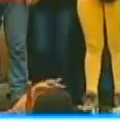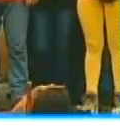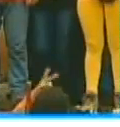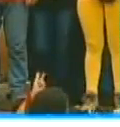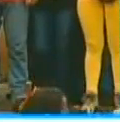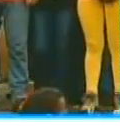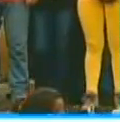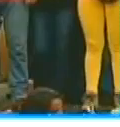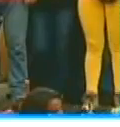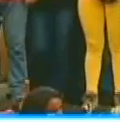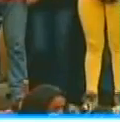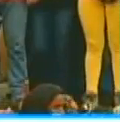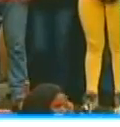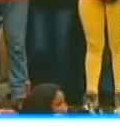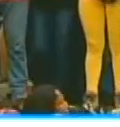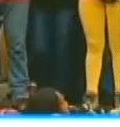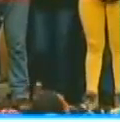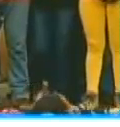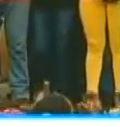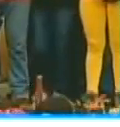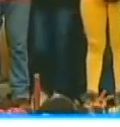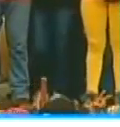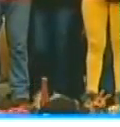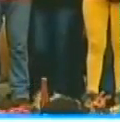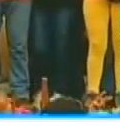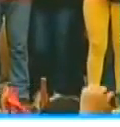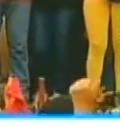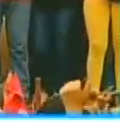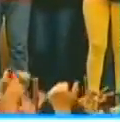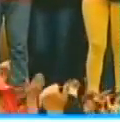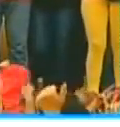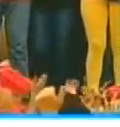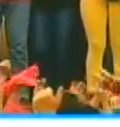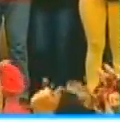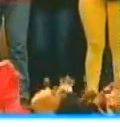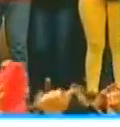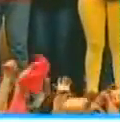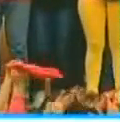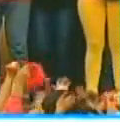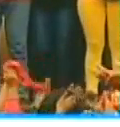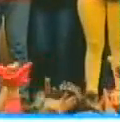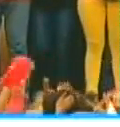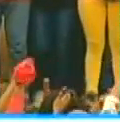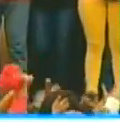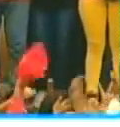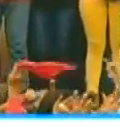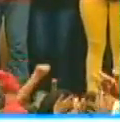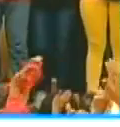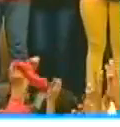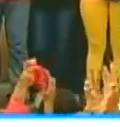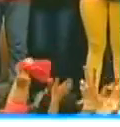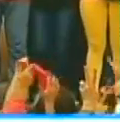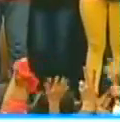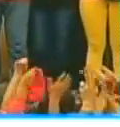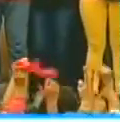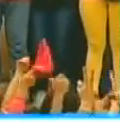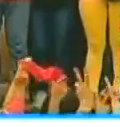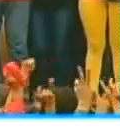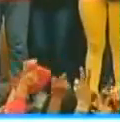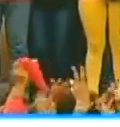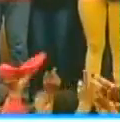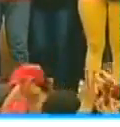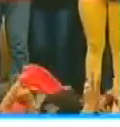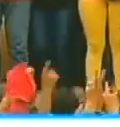oportunidad a la paz. Por el amor de Dios, dale una oportunidad a ti mismo, a la patria. Y el 30 de julio